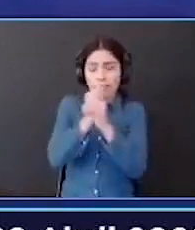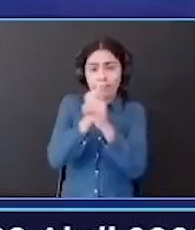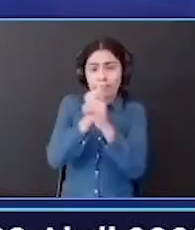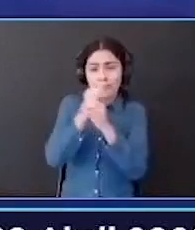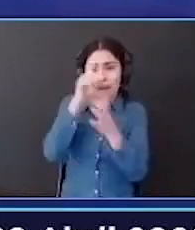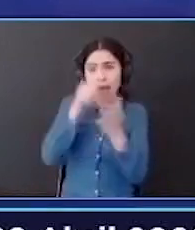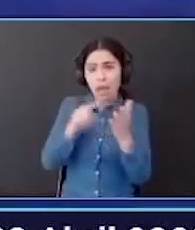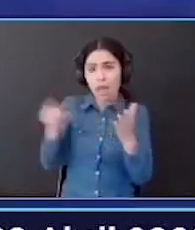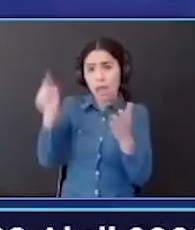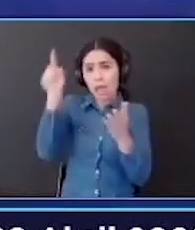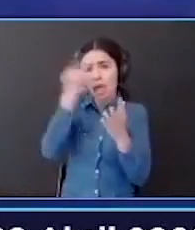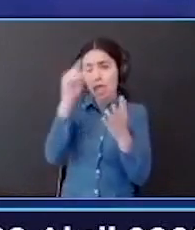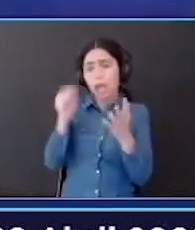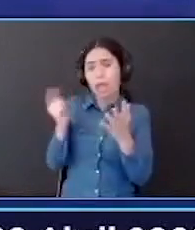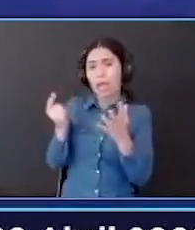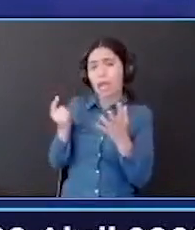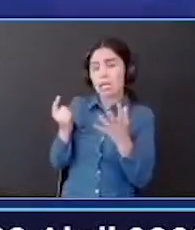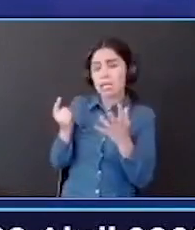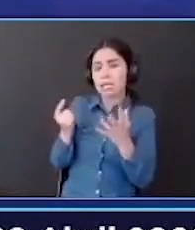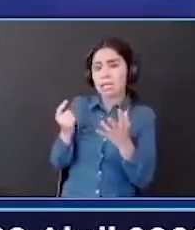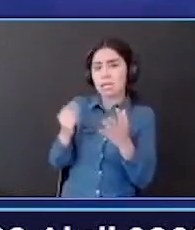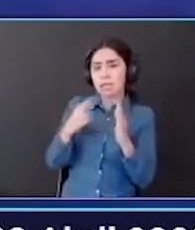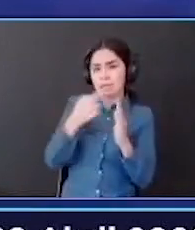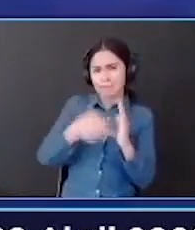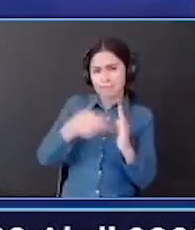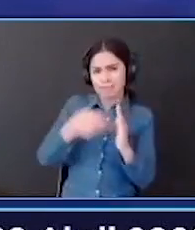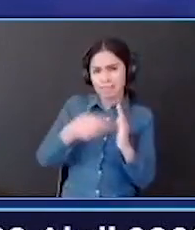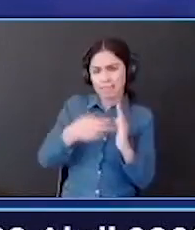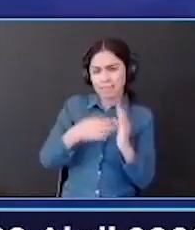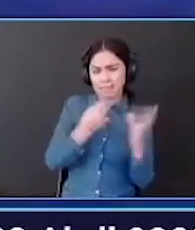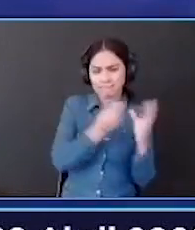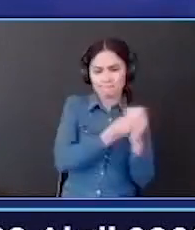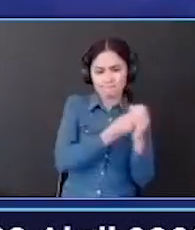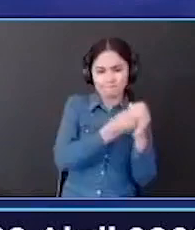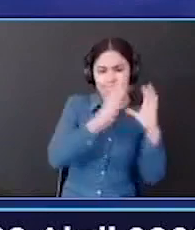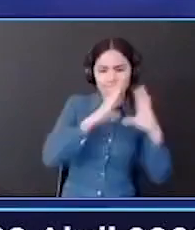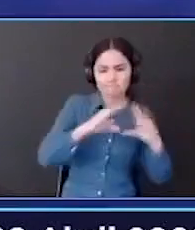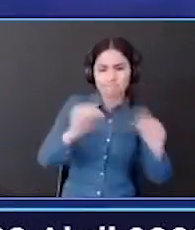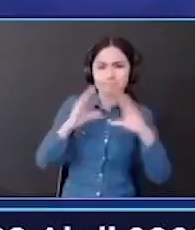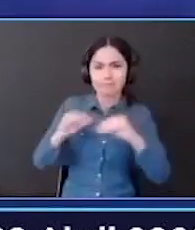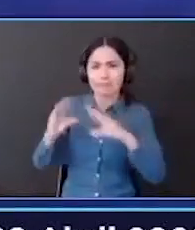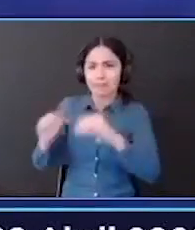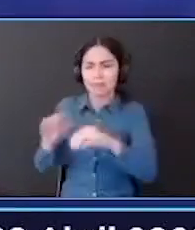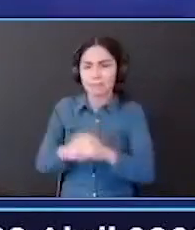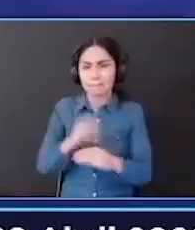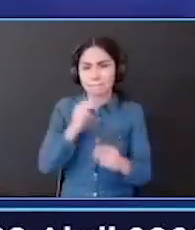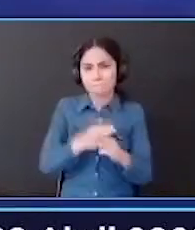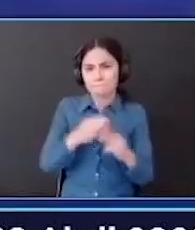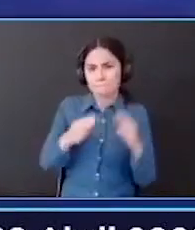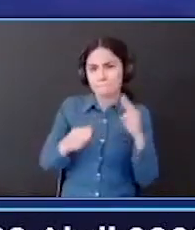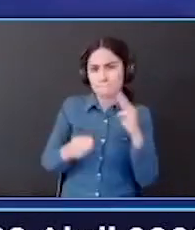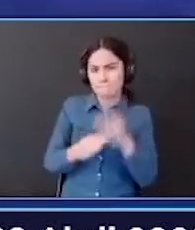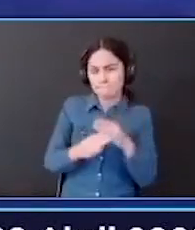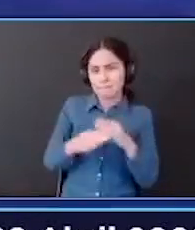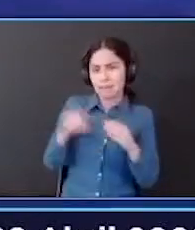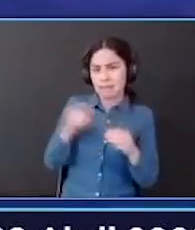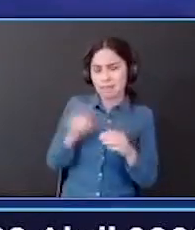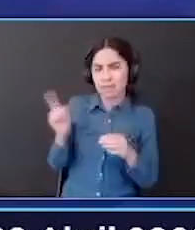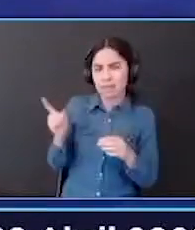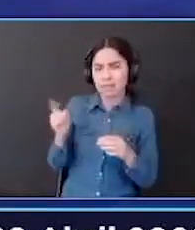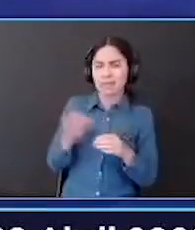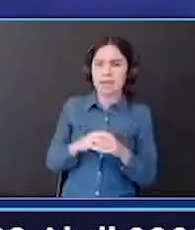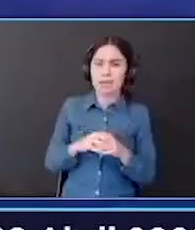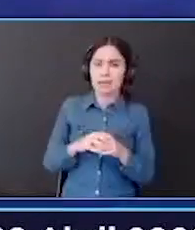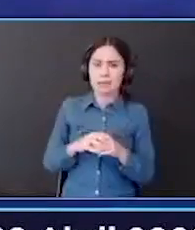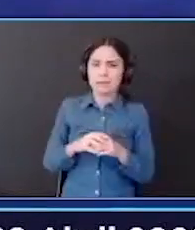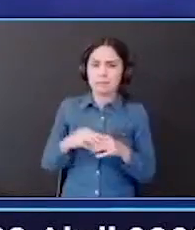donde hemos puesto en marcha talleres, capacitaciones, material lúdico y recreativo.